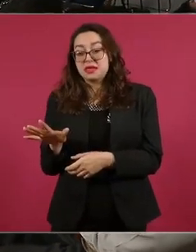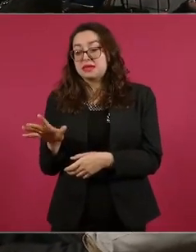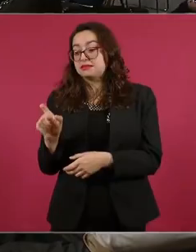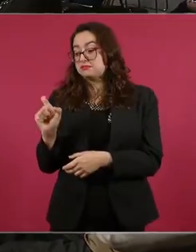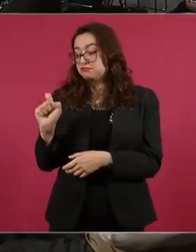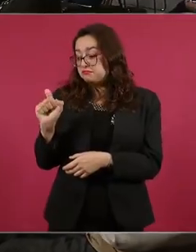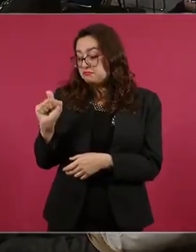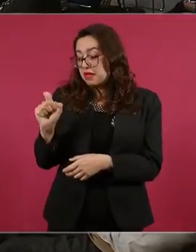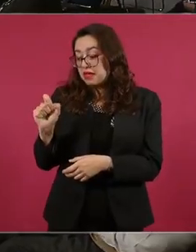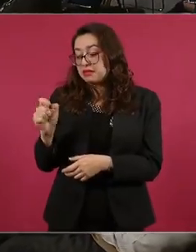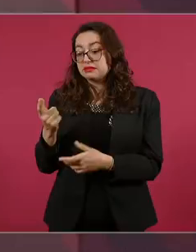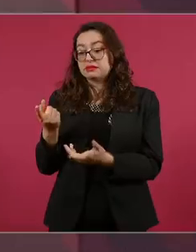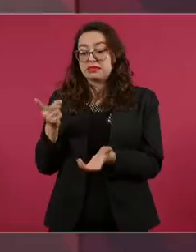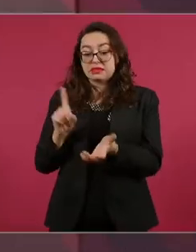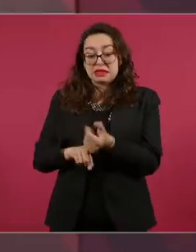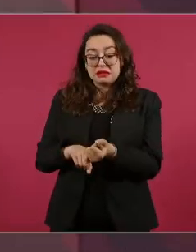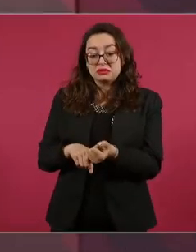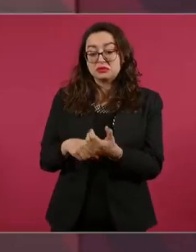medios, periódicos,